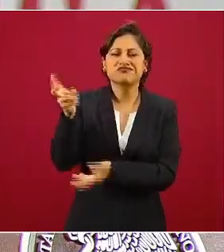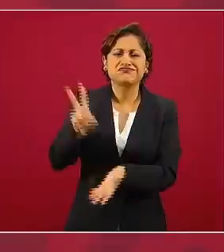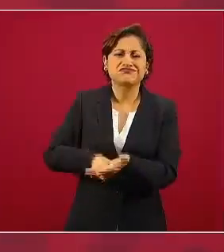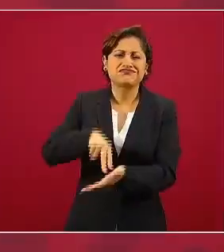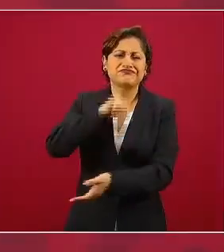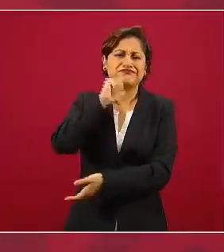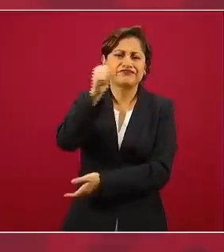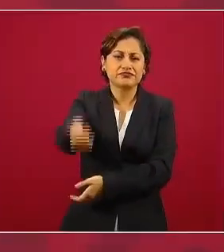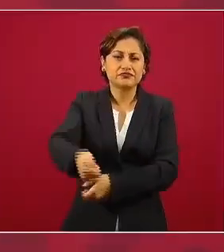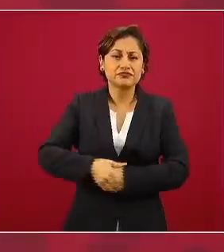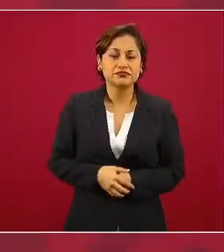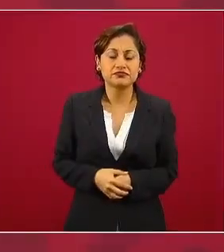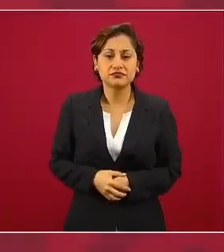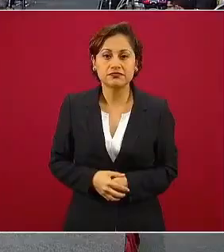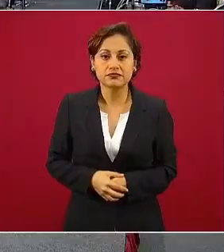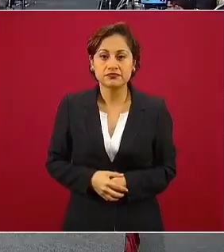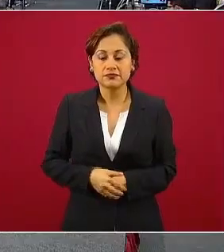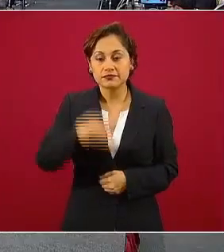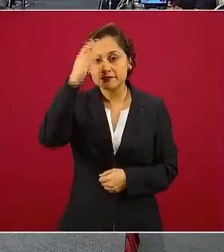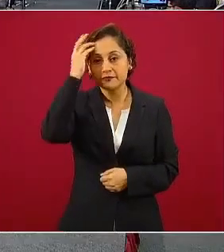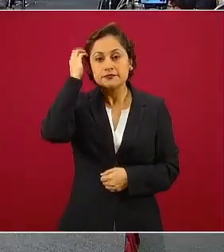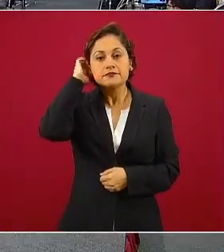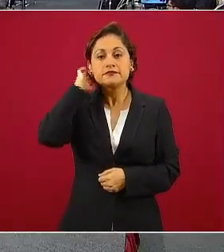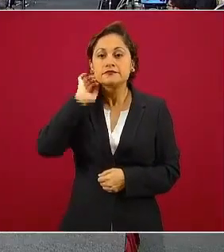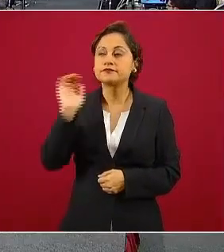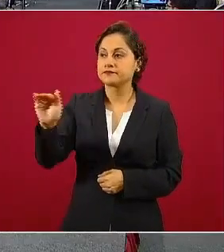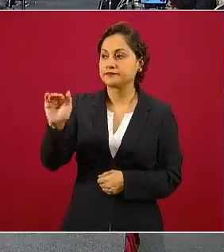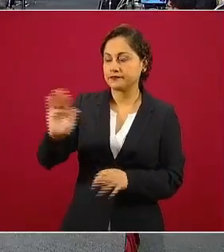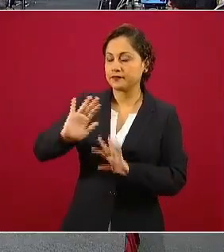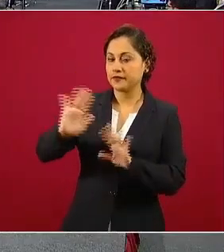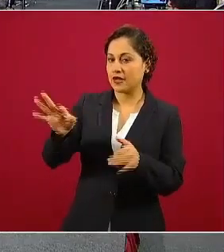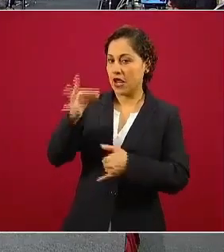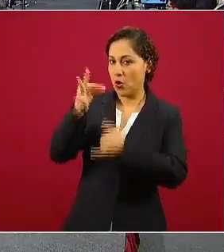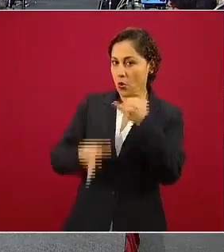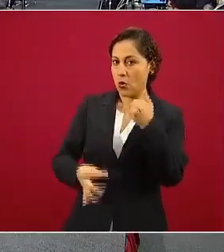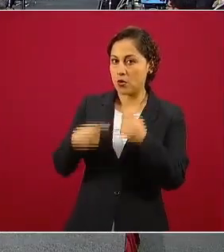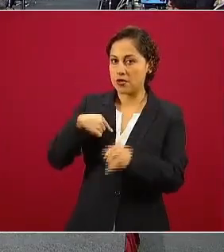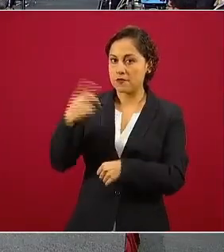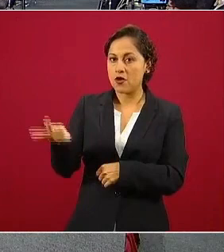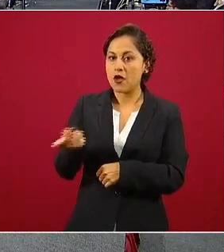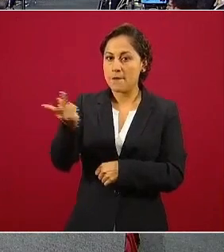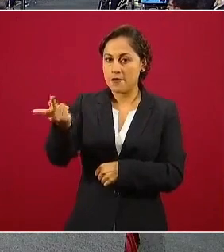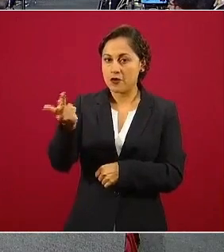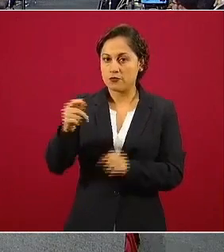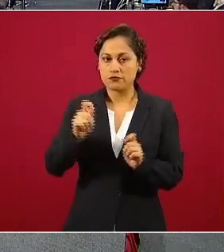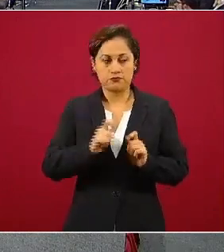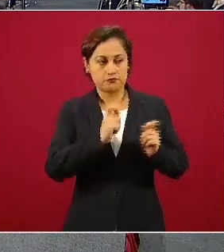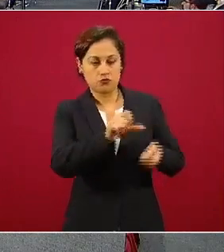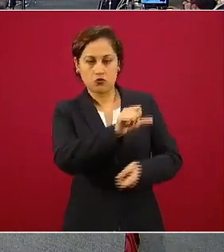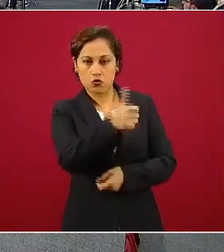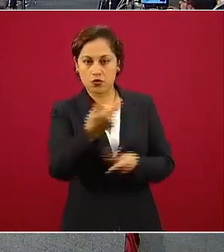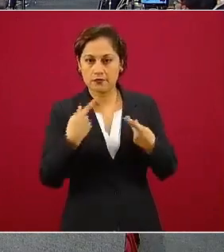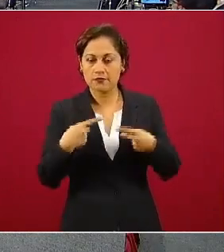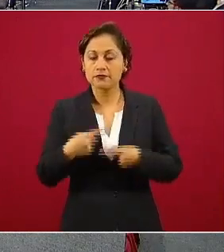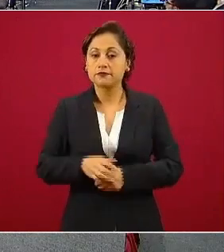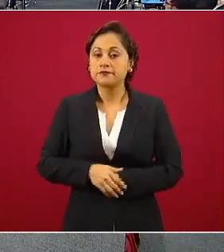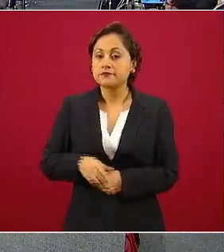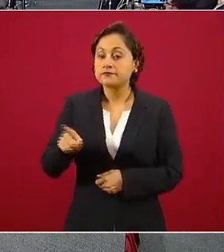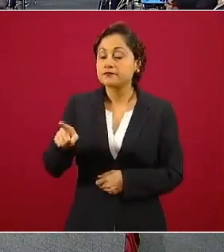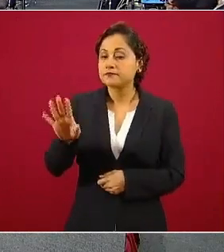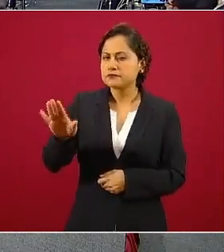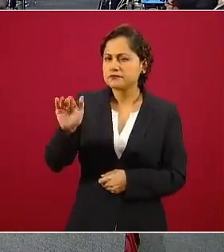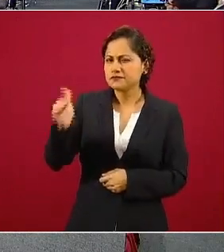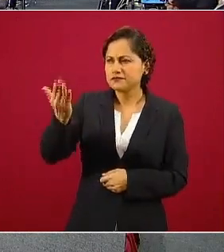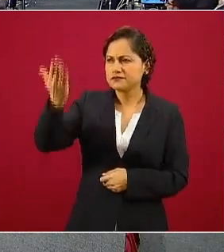nada. Presidente, ya nada más para que pase el micrófono a los compañeros. Nada más una cuestión que habíamos ya comentado desde